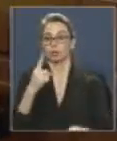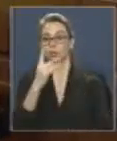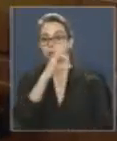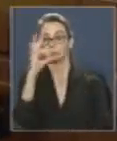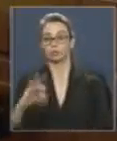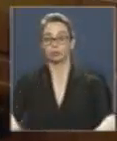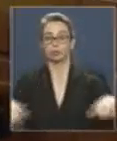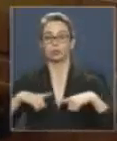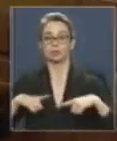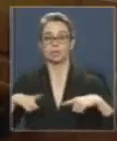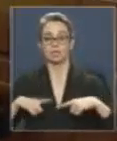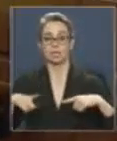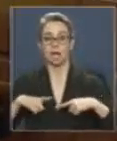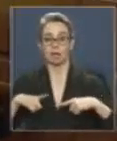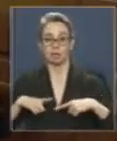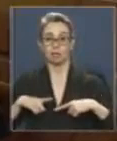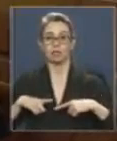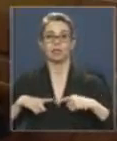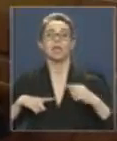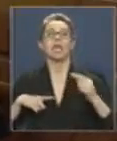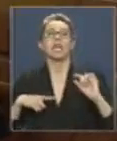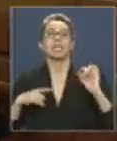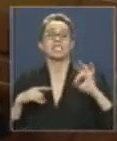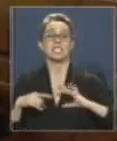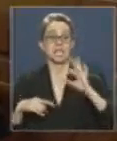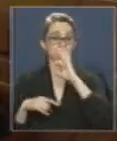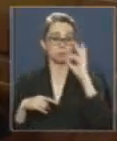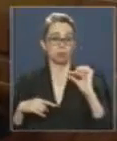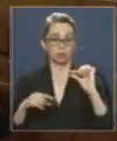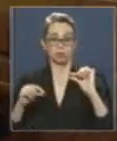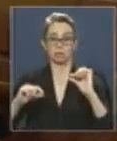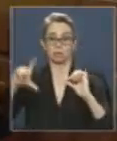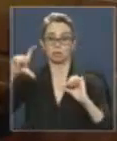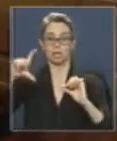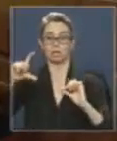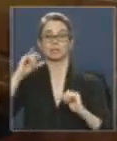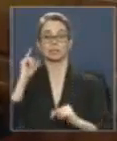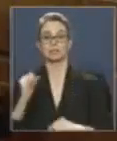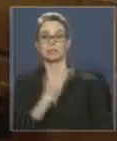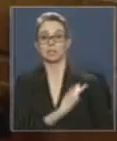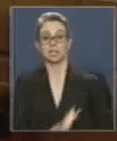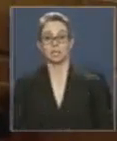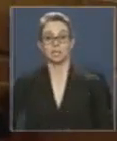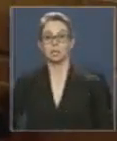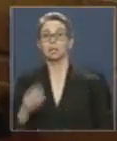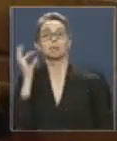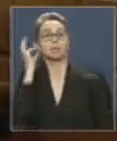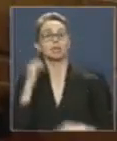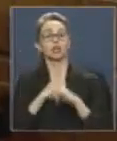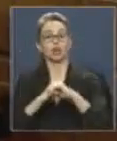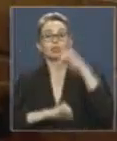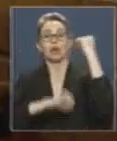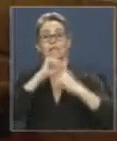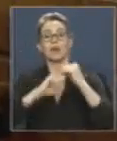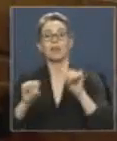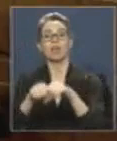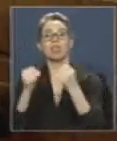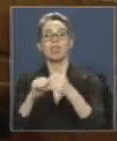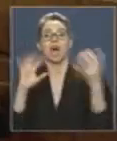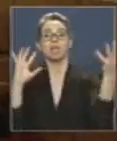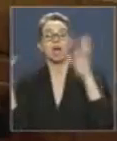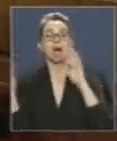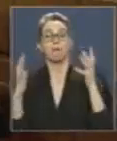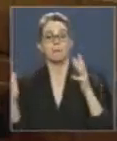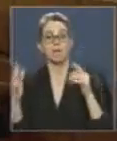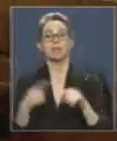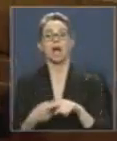de desempleo sobre la media, que está sobre la media nacional. Pero de lo que sí, presidenta, estoy en contra es de industrias que dañan el medio ambiente y